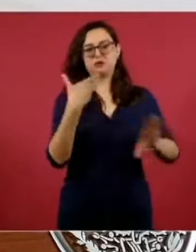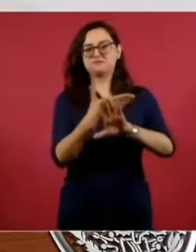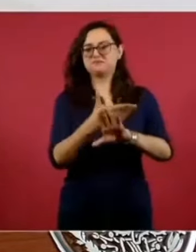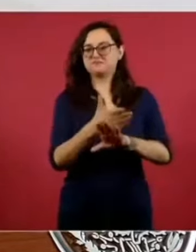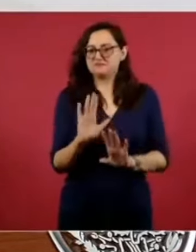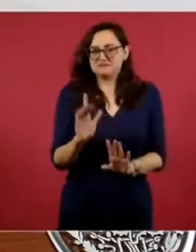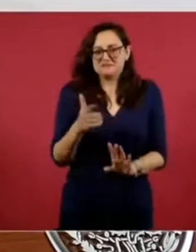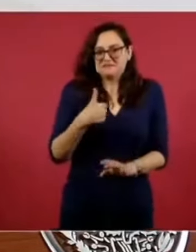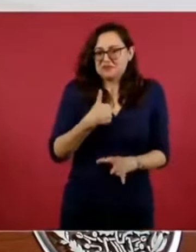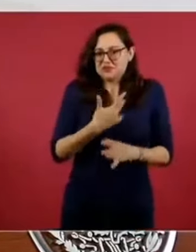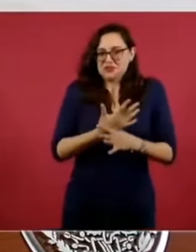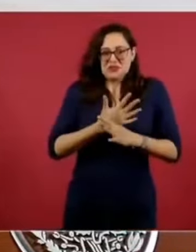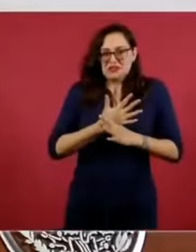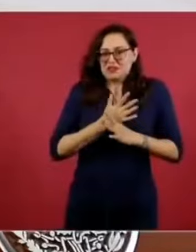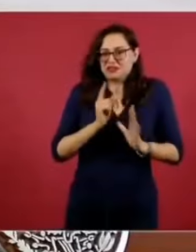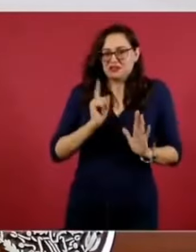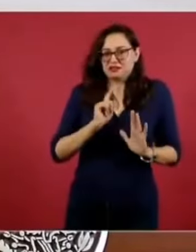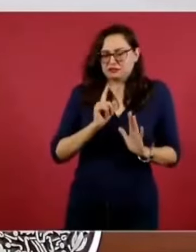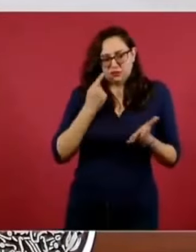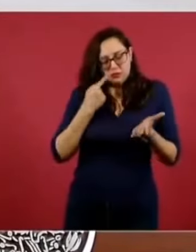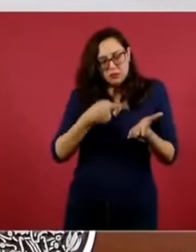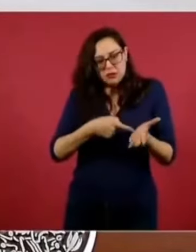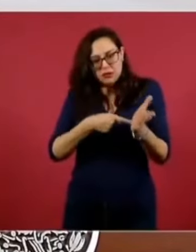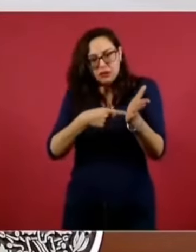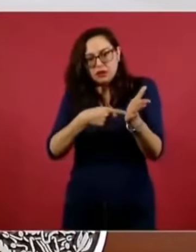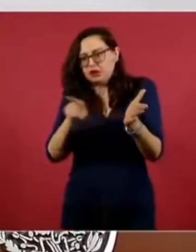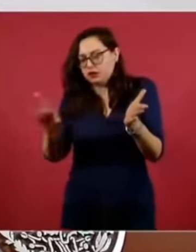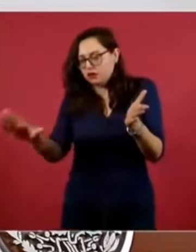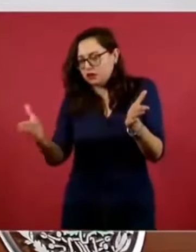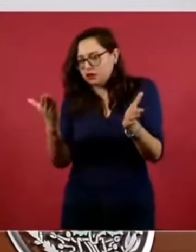ella arregló